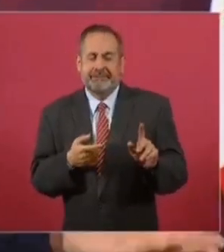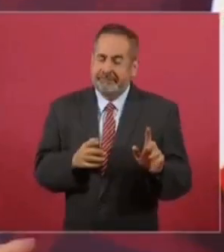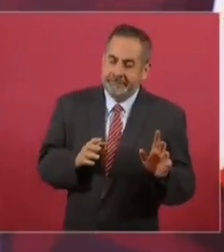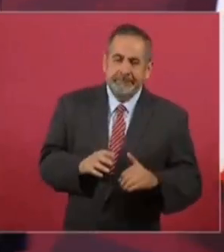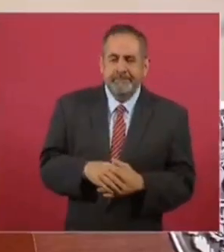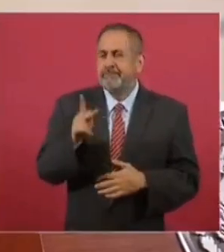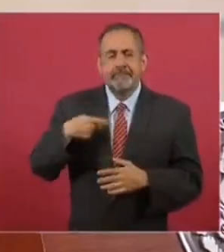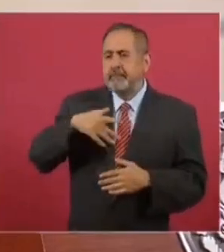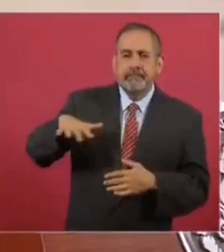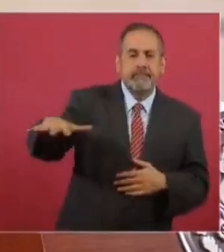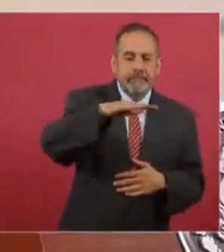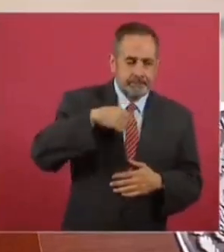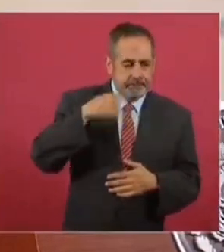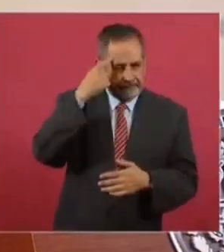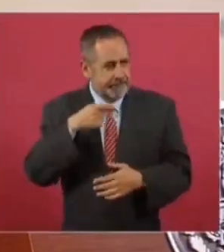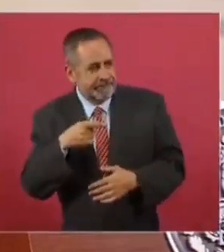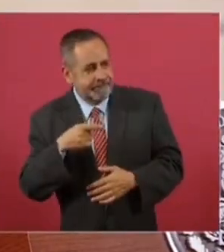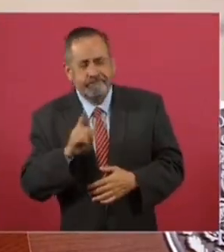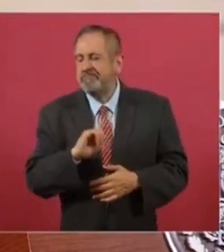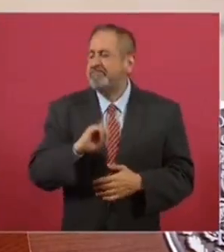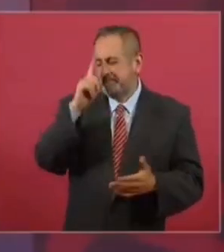pero pues la gente ya no